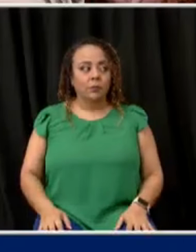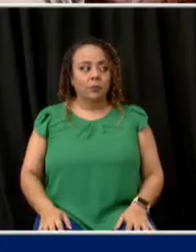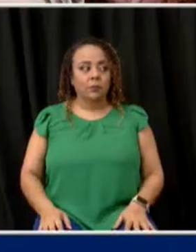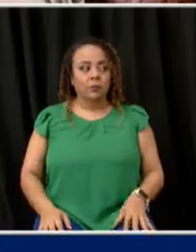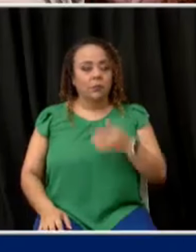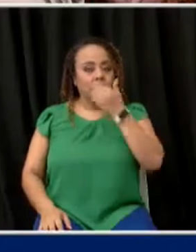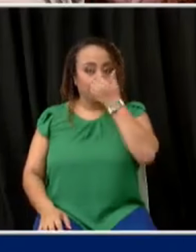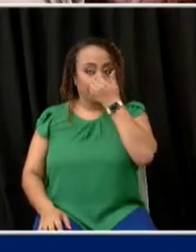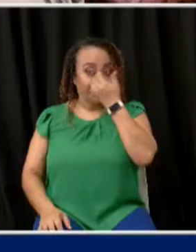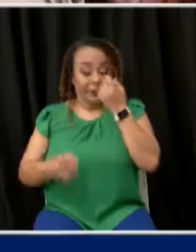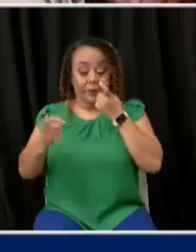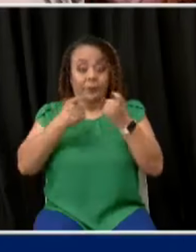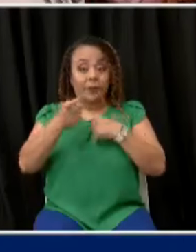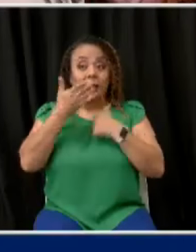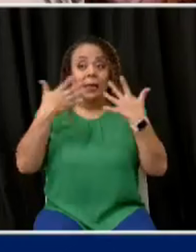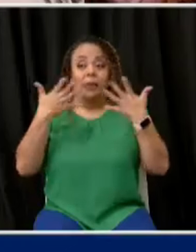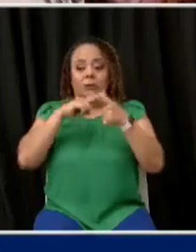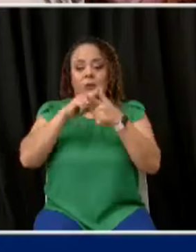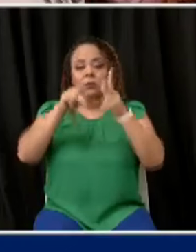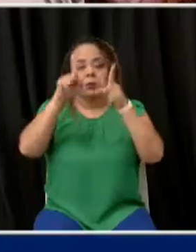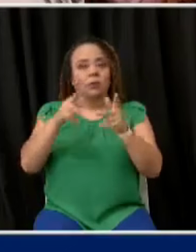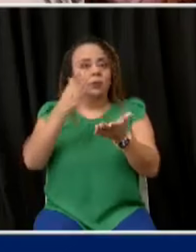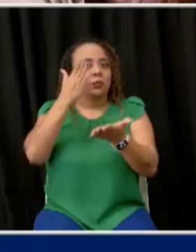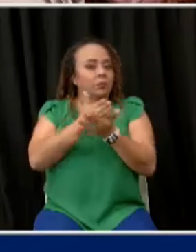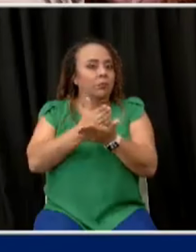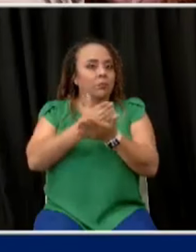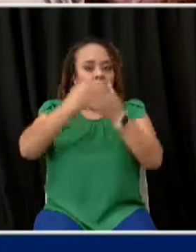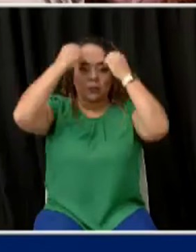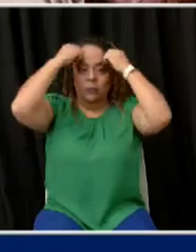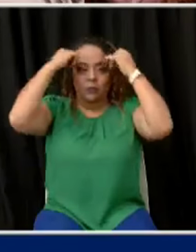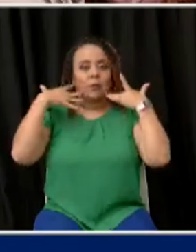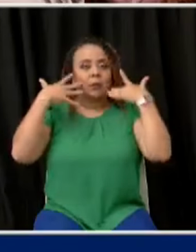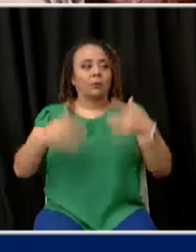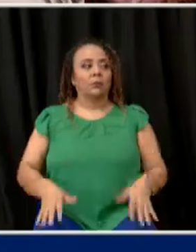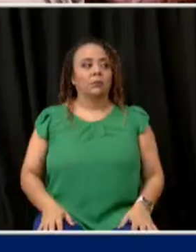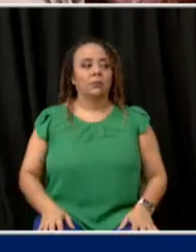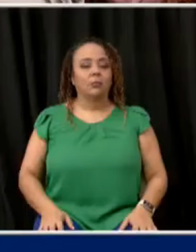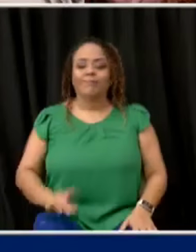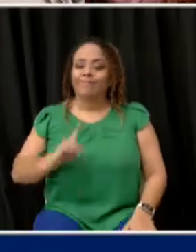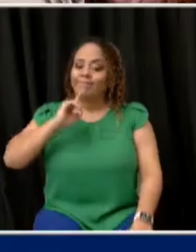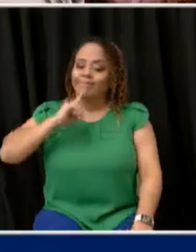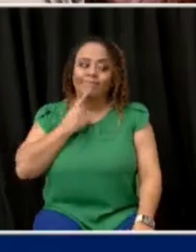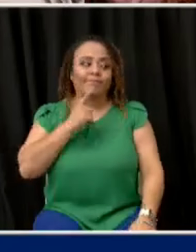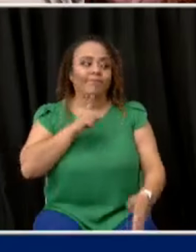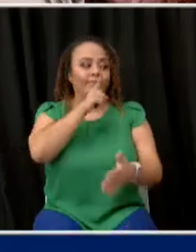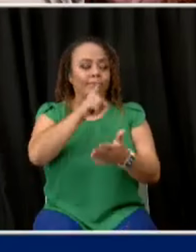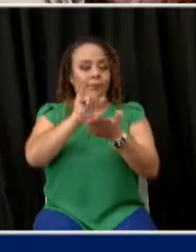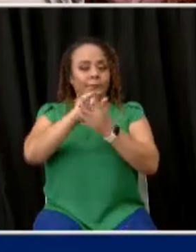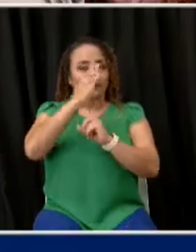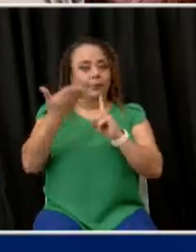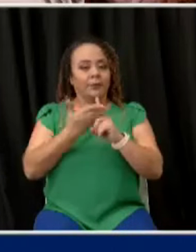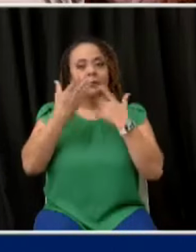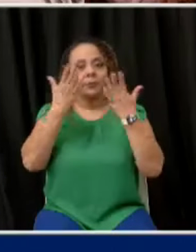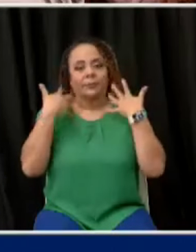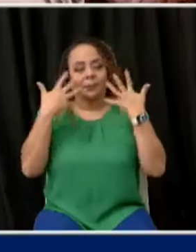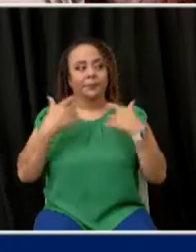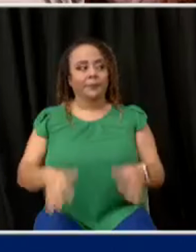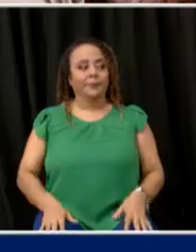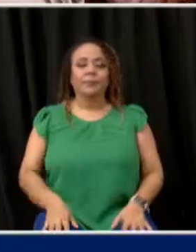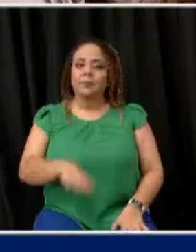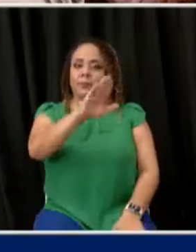de control del calor, la persona también deja de sudar. O sea, es una cuestión seria, realmente ese es el golpe de calor. Ok,